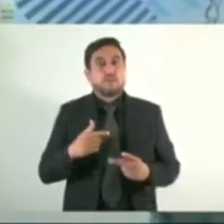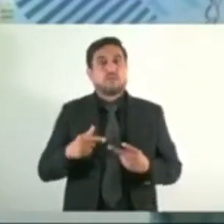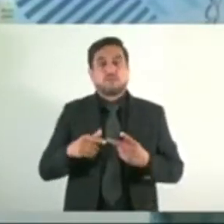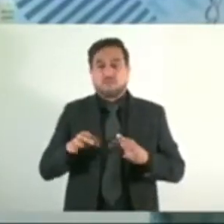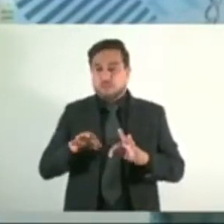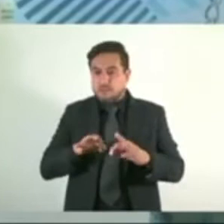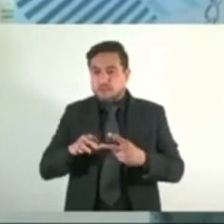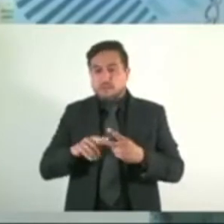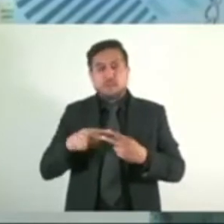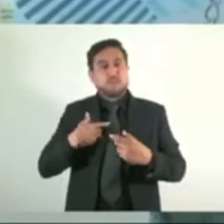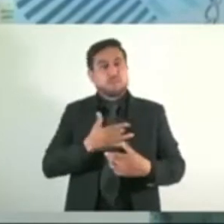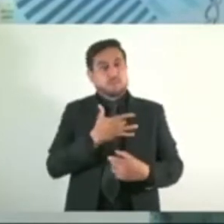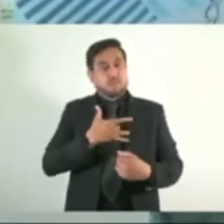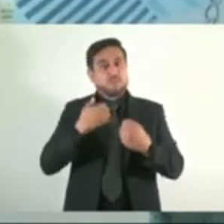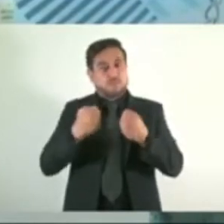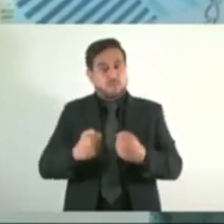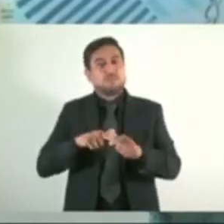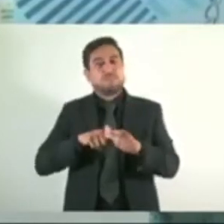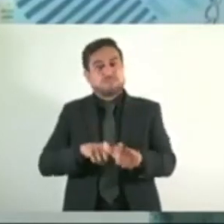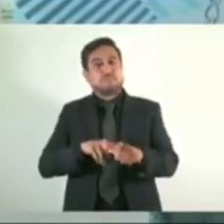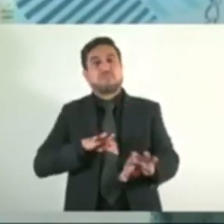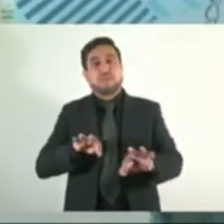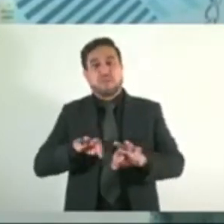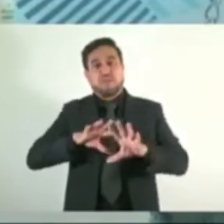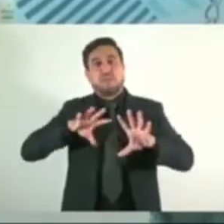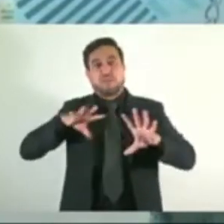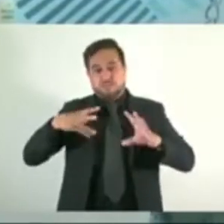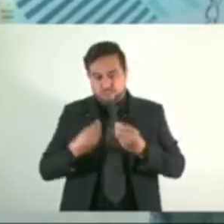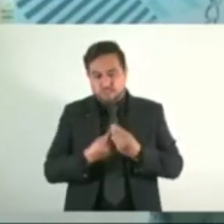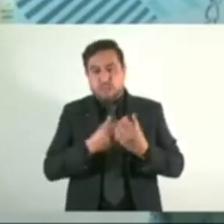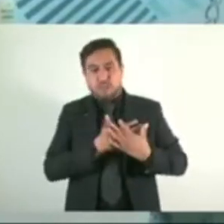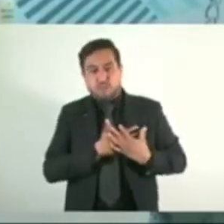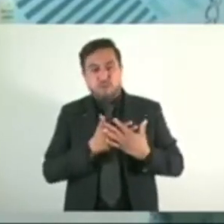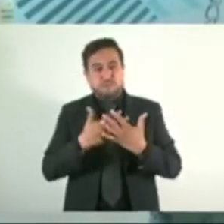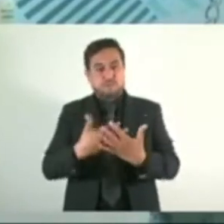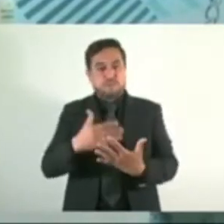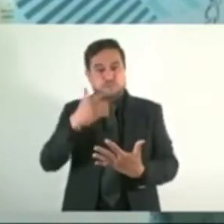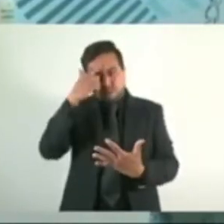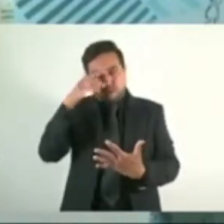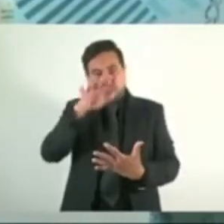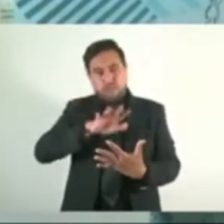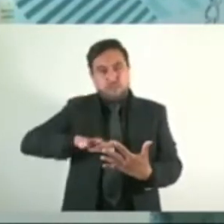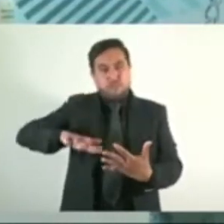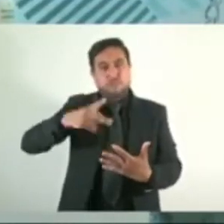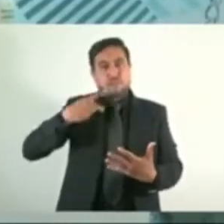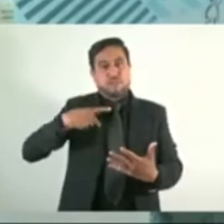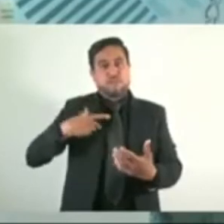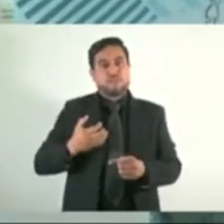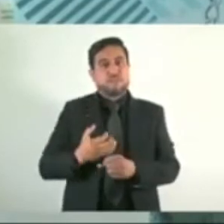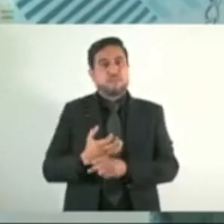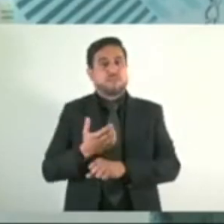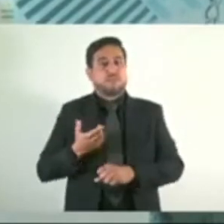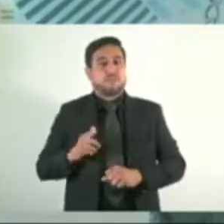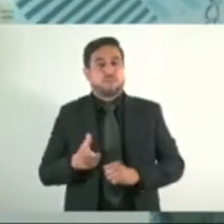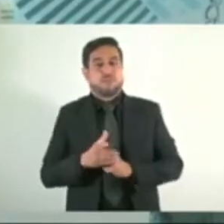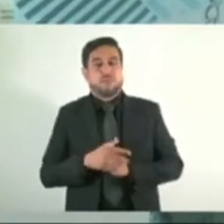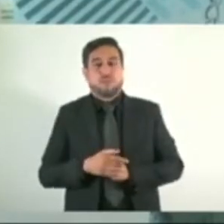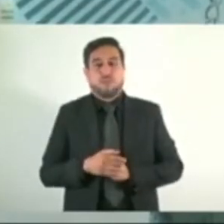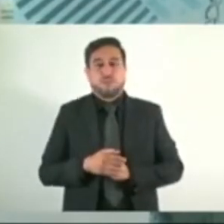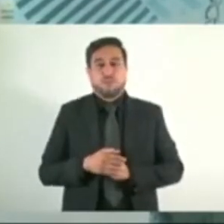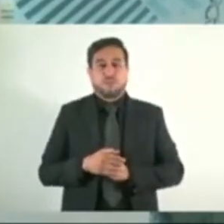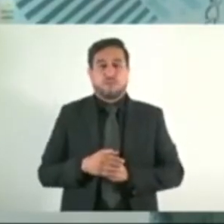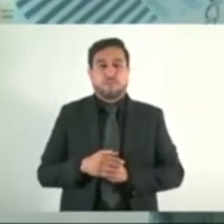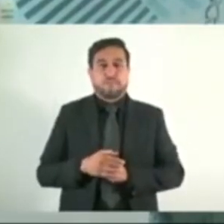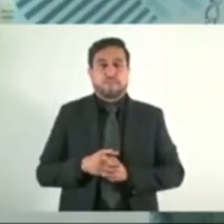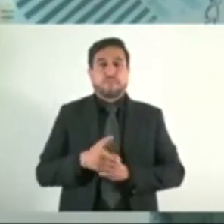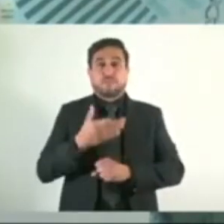que estoy seguro que seguiremos trabajando con mucho amor por nuestro Guanajuato. Los resultados y